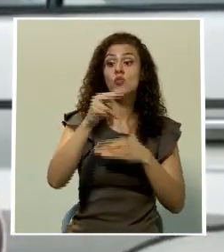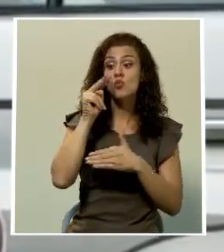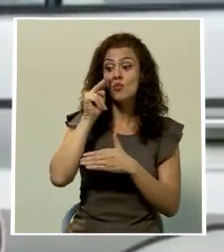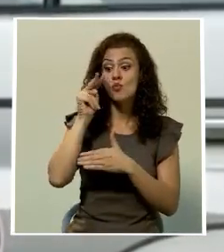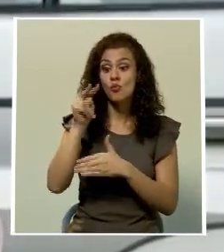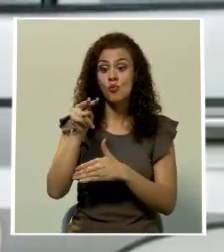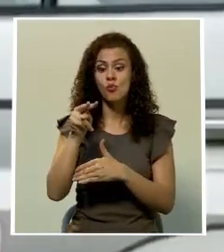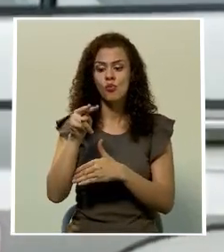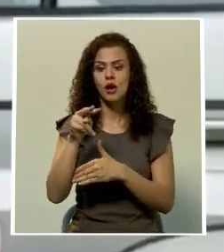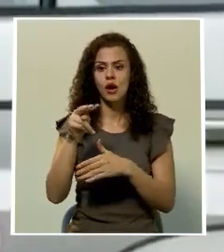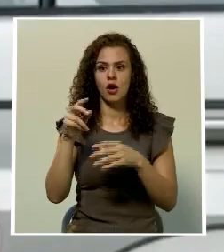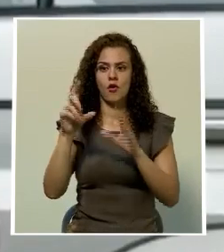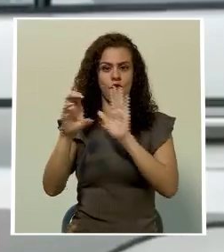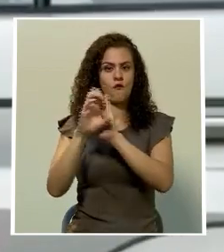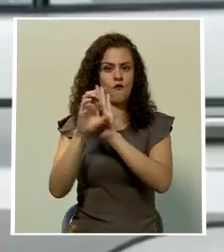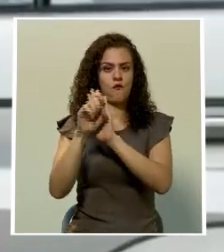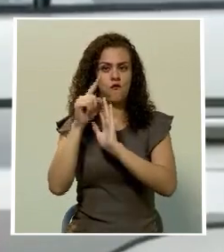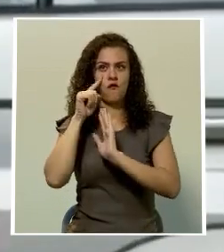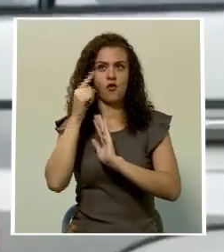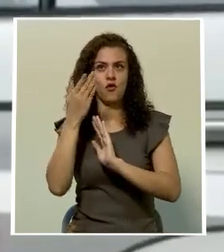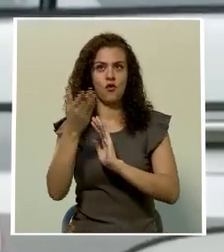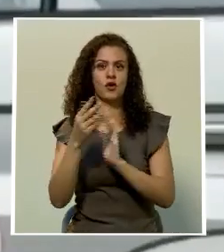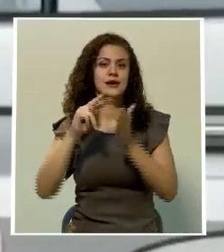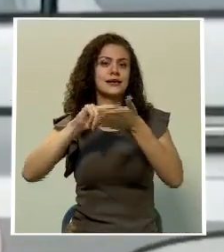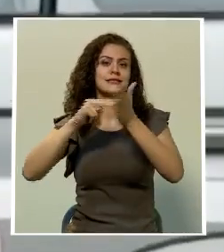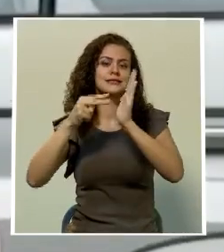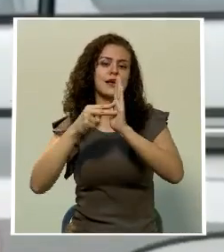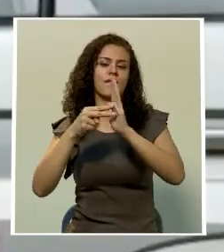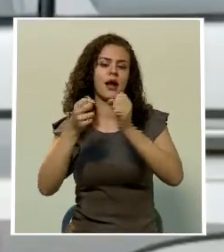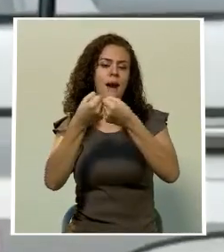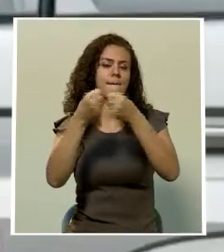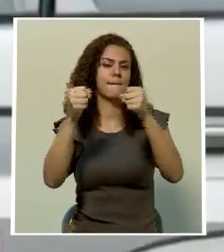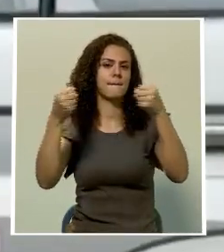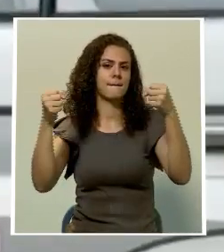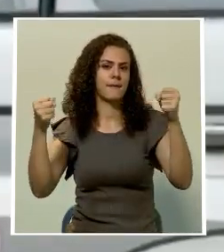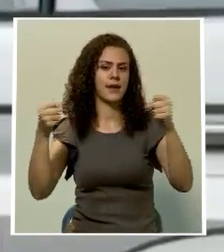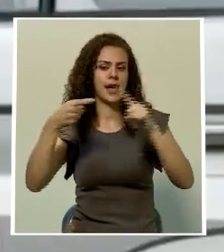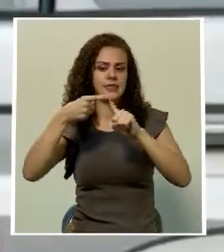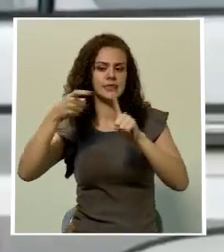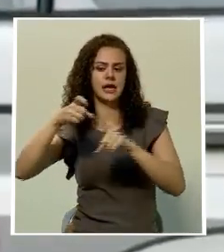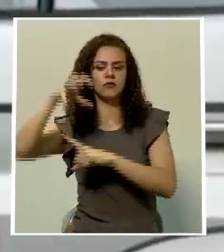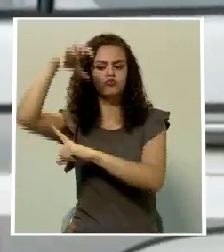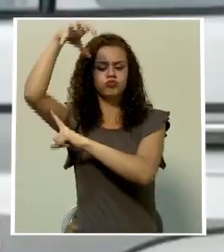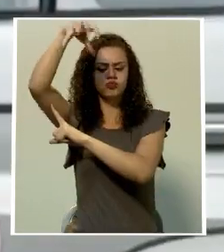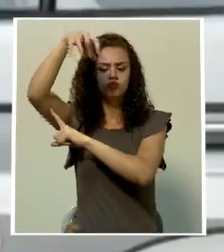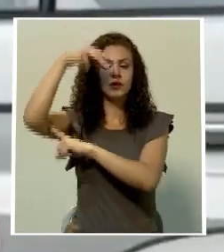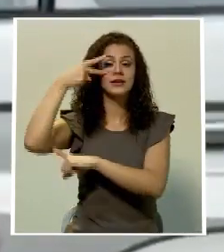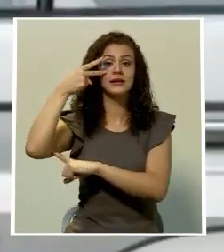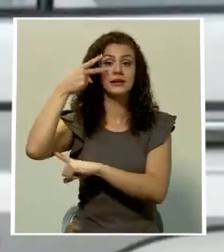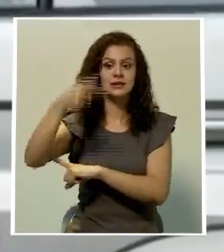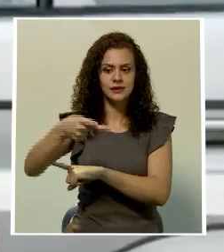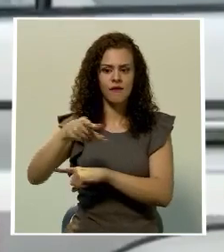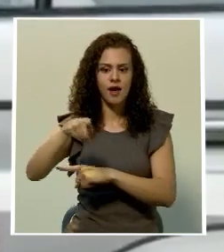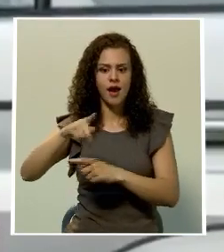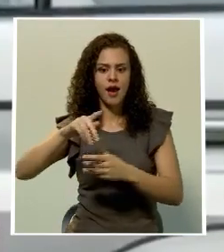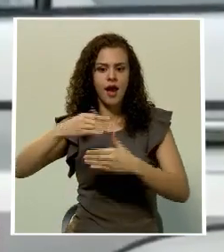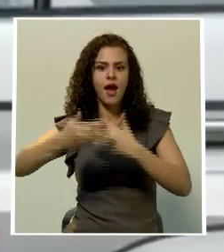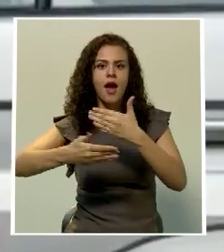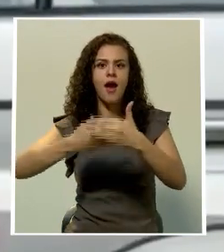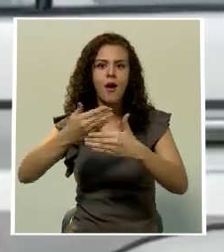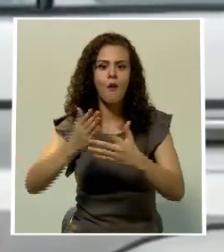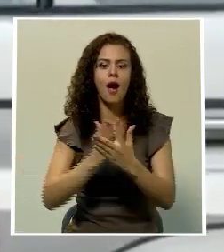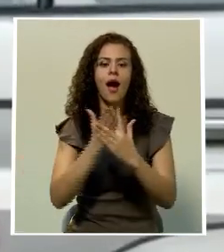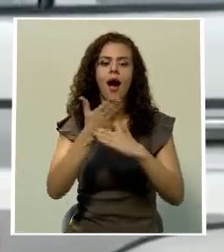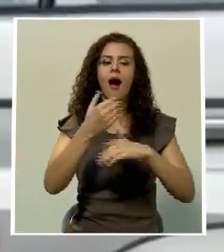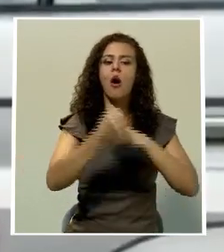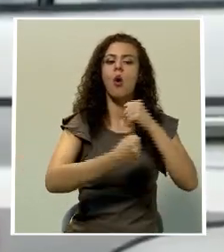se ve un ortofoto mosaico, significa un mapa desde arriba, y se ve la evolución a